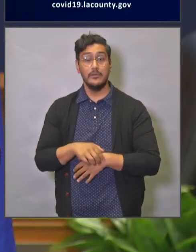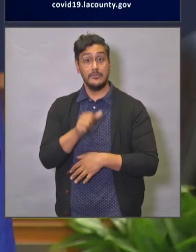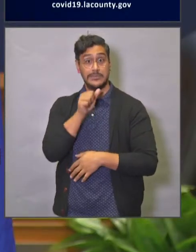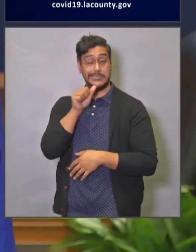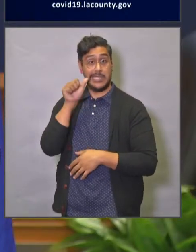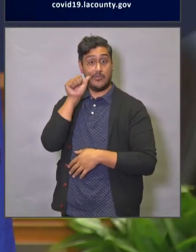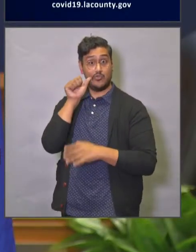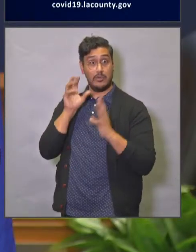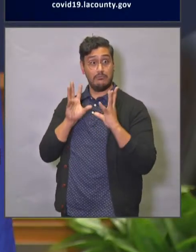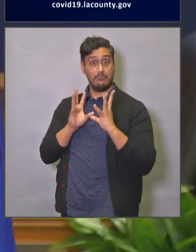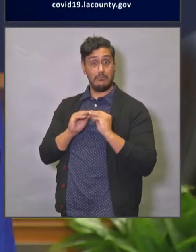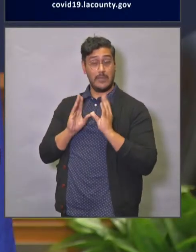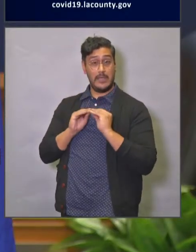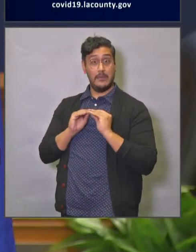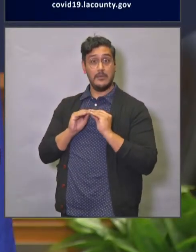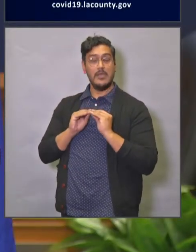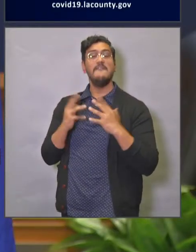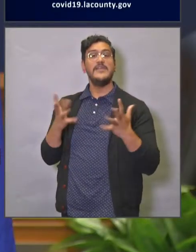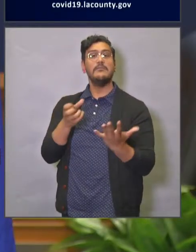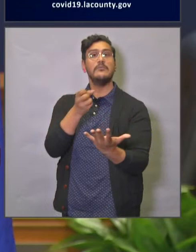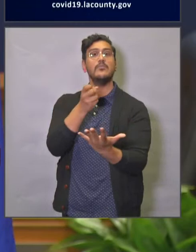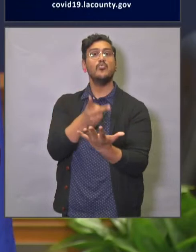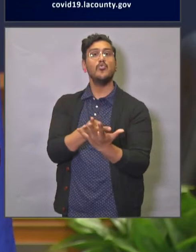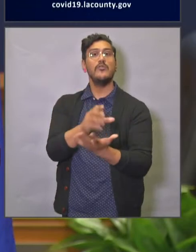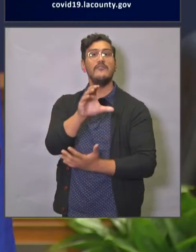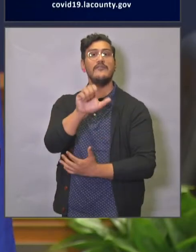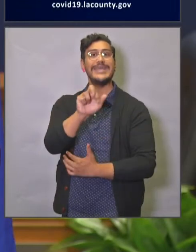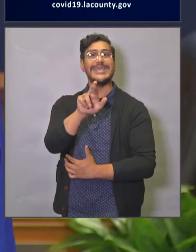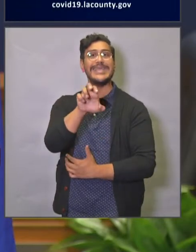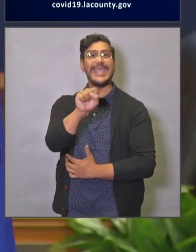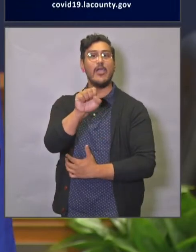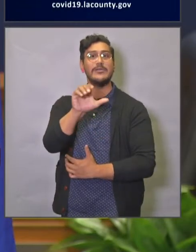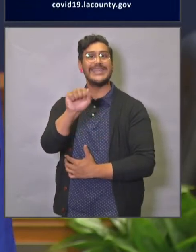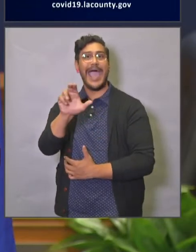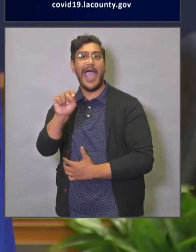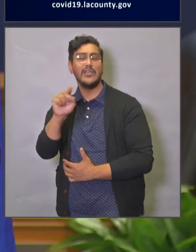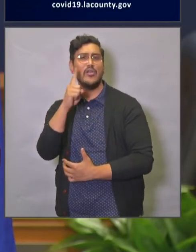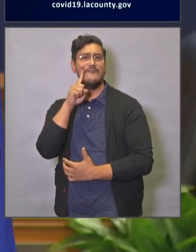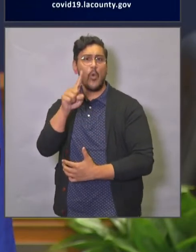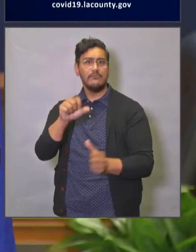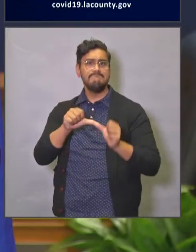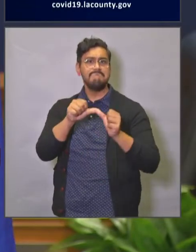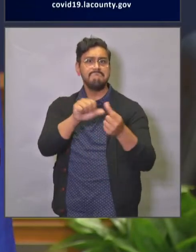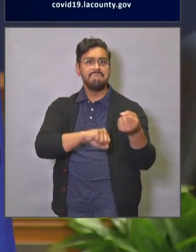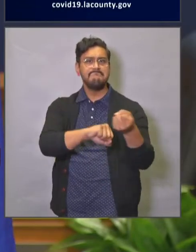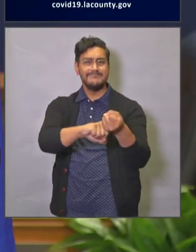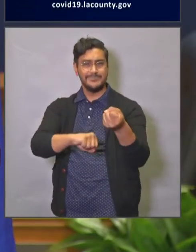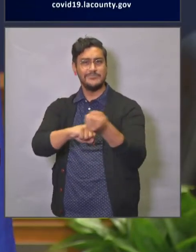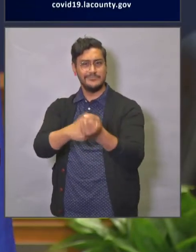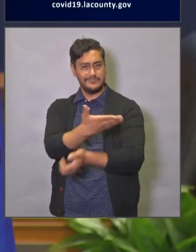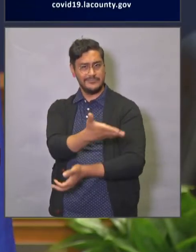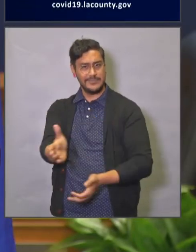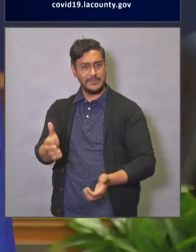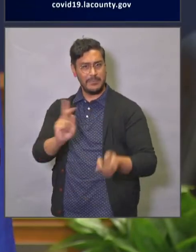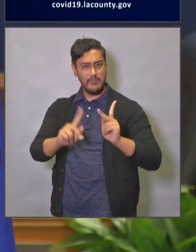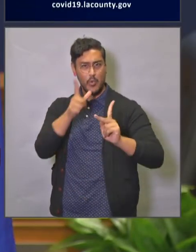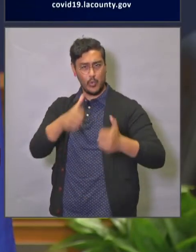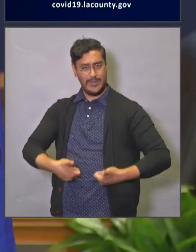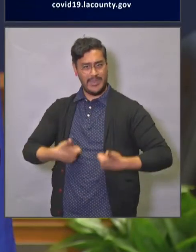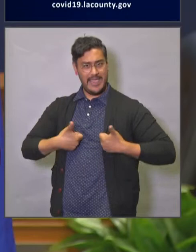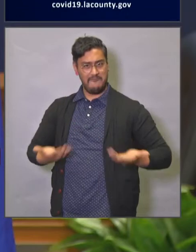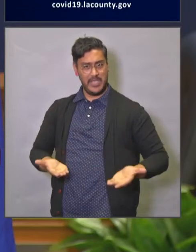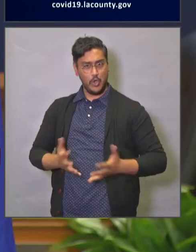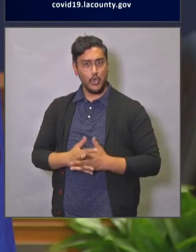Los Ángeles aprobó fondos de CARES Act para seguir apoyando a nuestros residentes. Esto